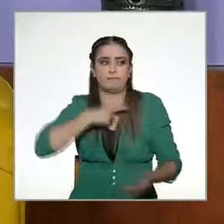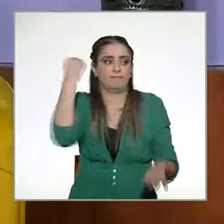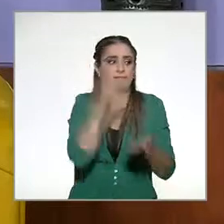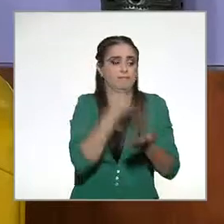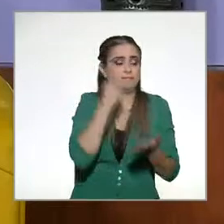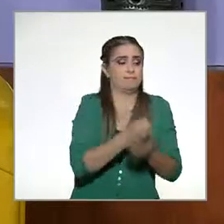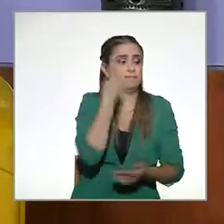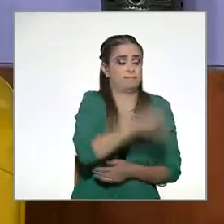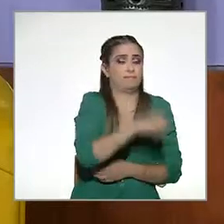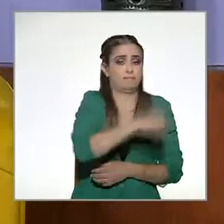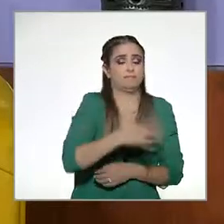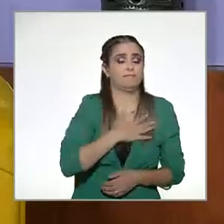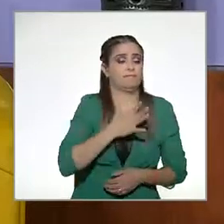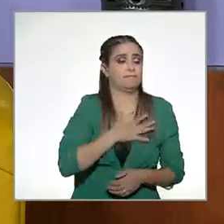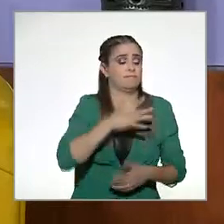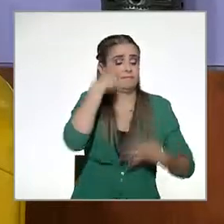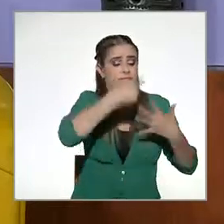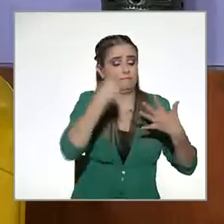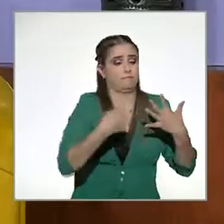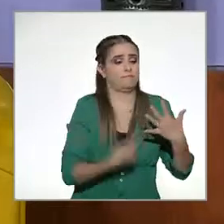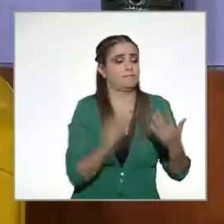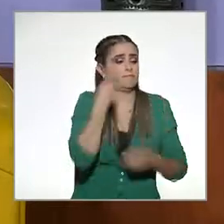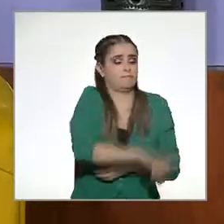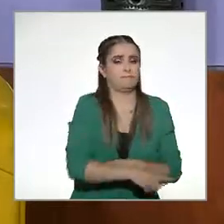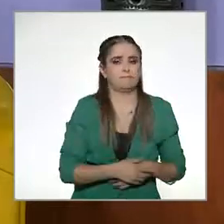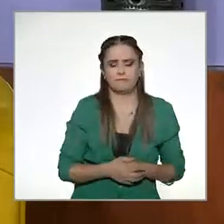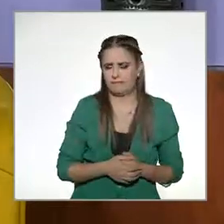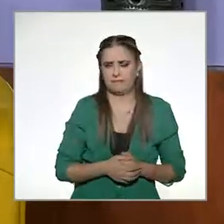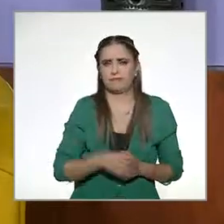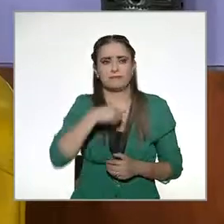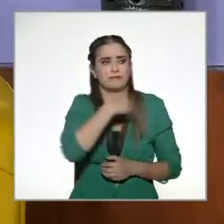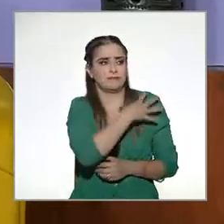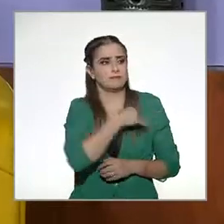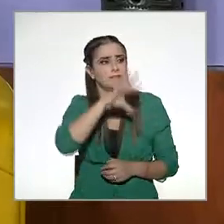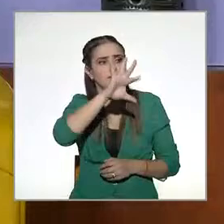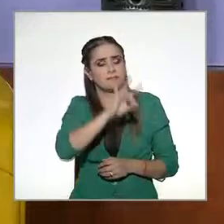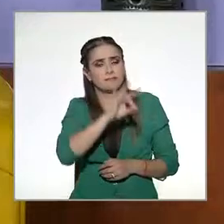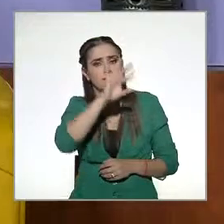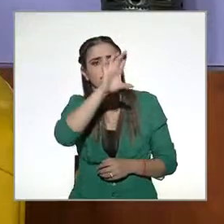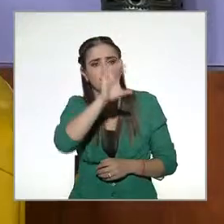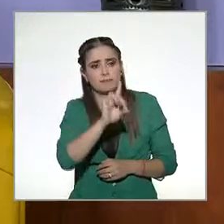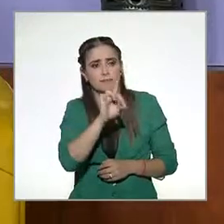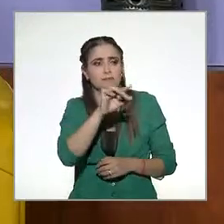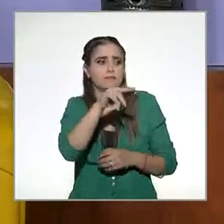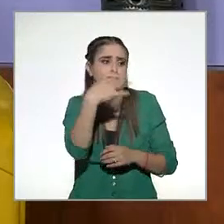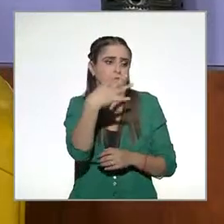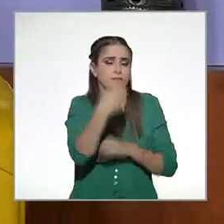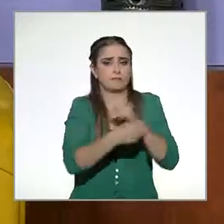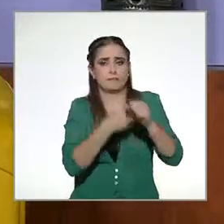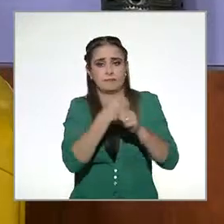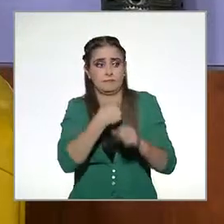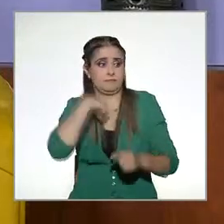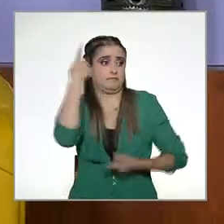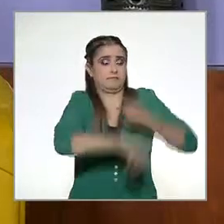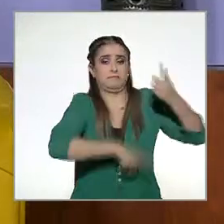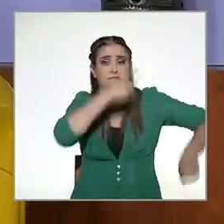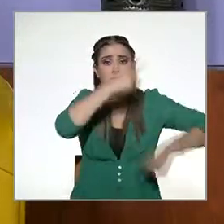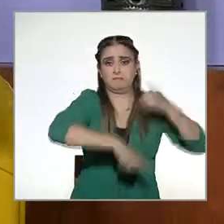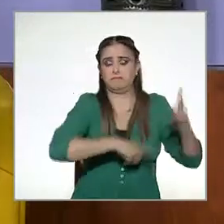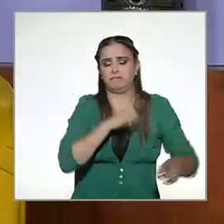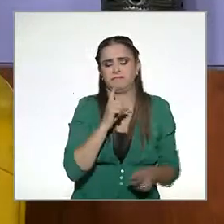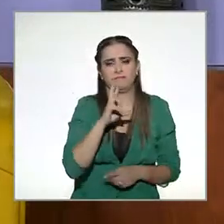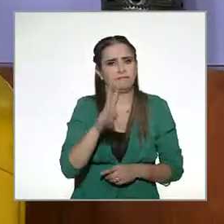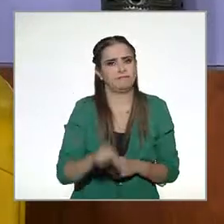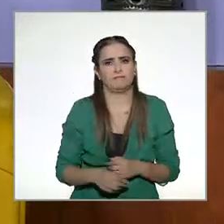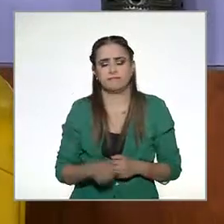conductas, no es, ¿cómo le ayudo a mi hijo de 40 años o 30 o de 14? Pues la pregunta es si puede. O ¿alguna vez se pudo?